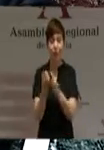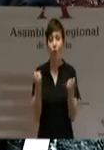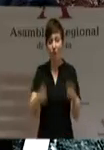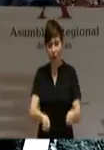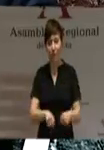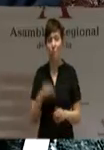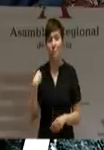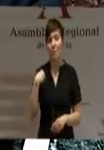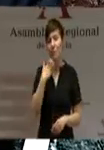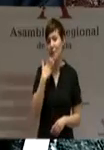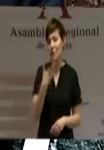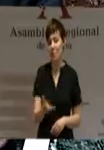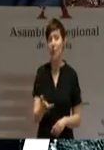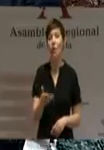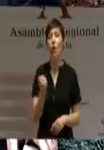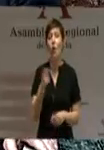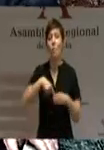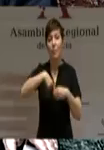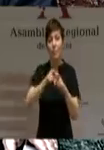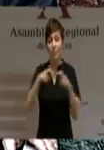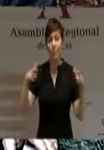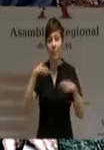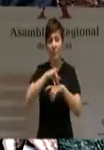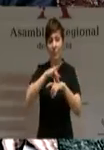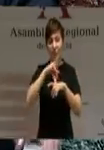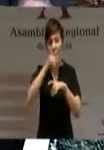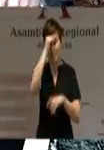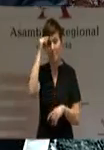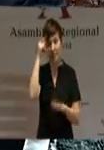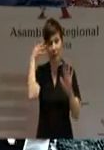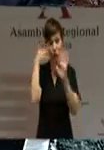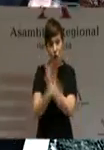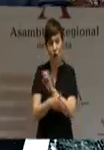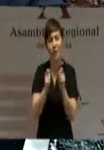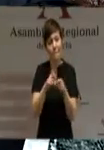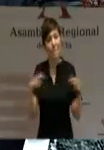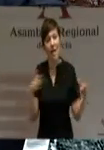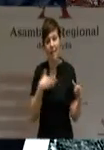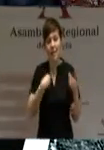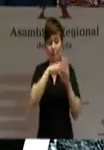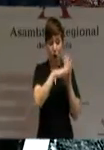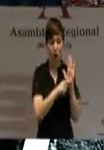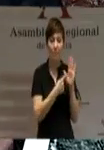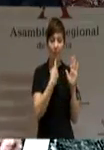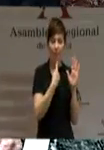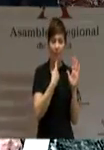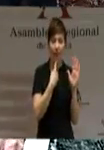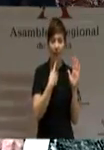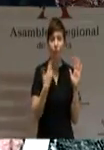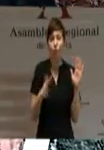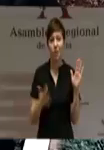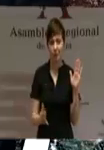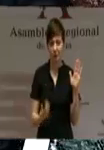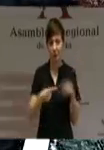de ampliación de plazas para personas con enfermedad mental crónica. Eso en su programa electoral. ¿Dónde y cuándo se han hecho esas